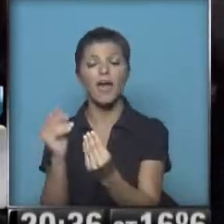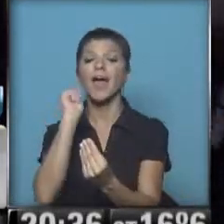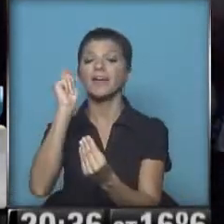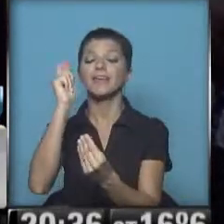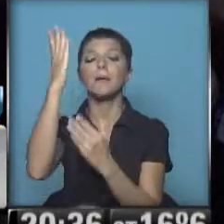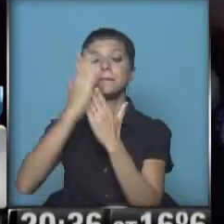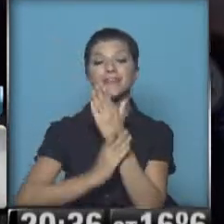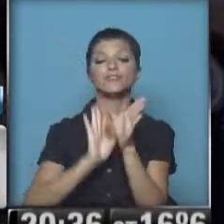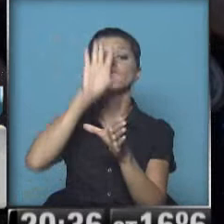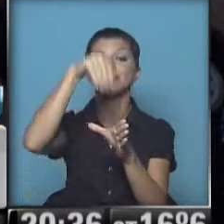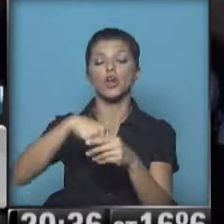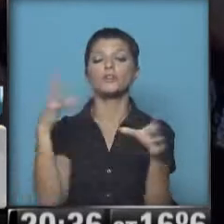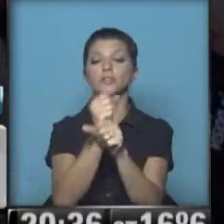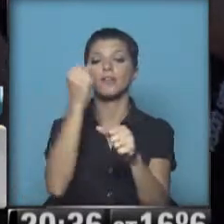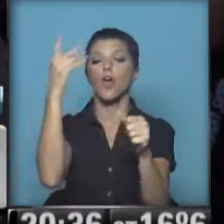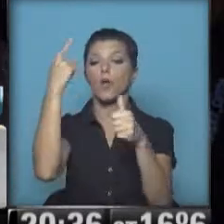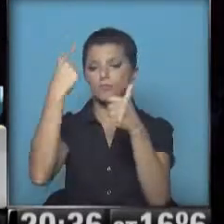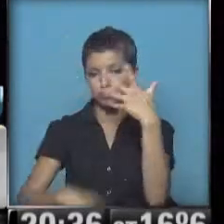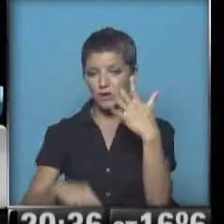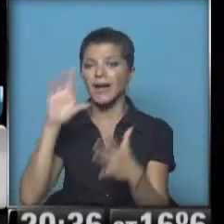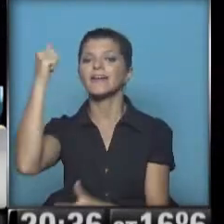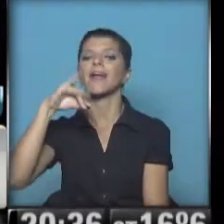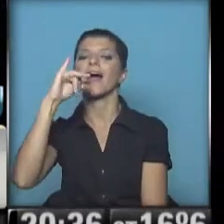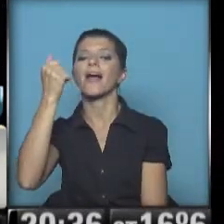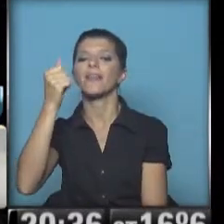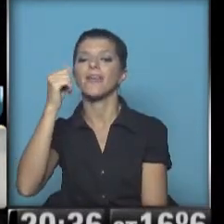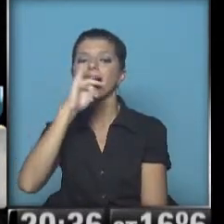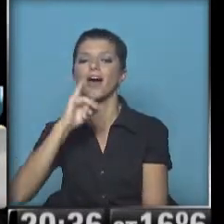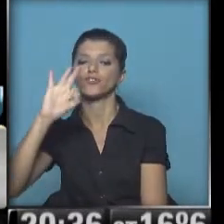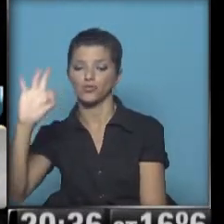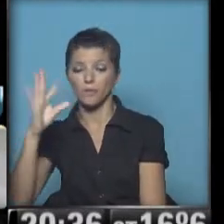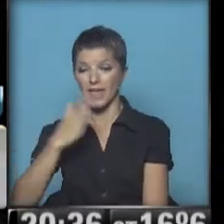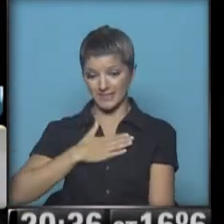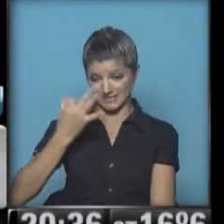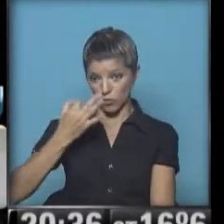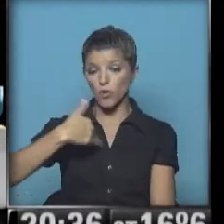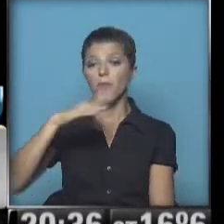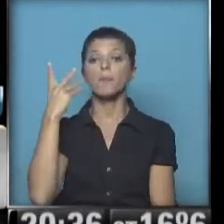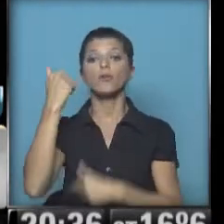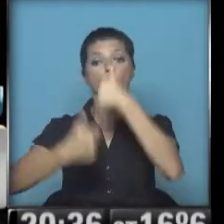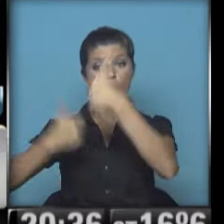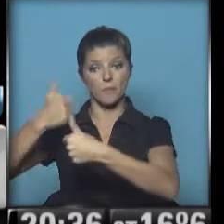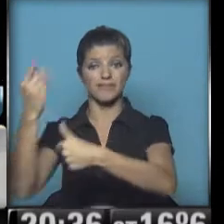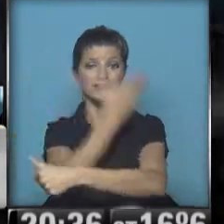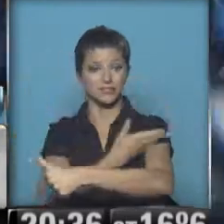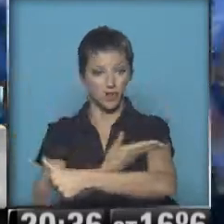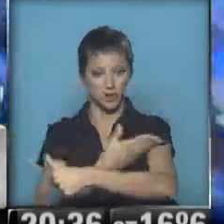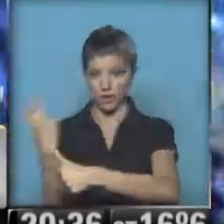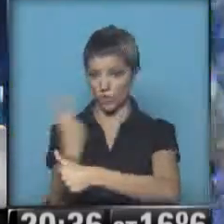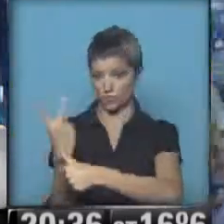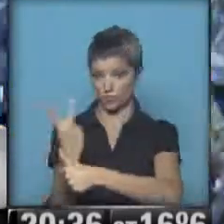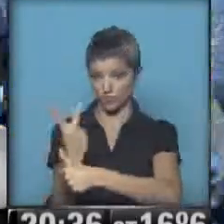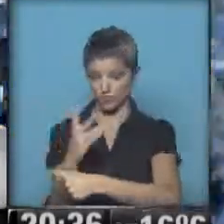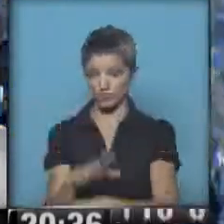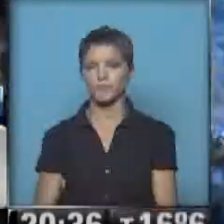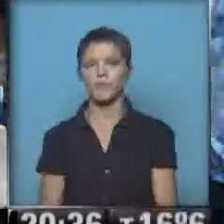ministro del Interior y Transporte, Florencio Randazzo. Seguramente competiremos con Scioli, afirmó.